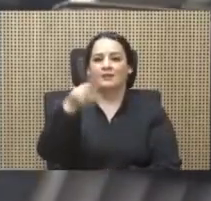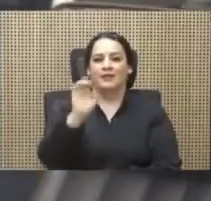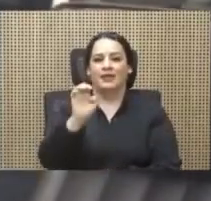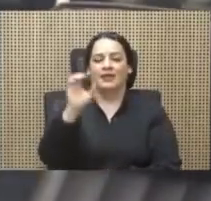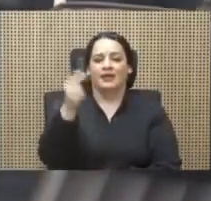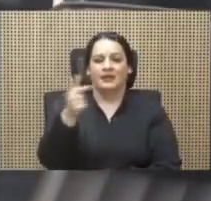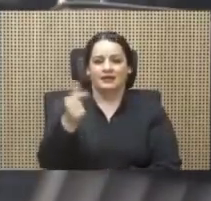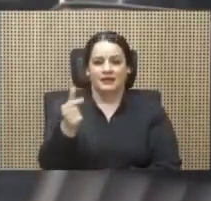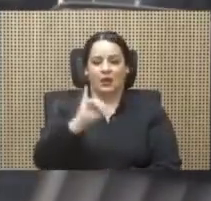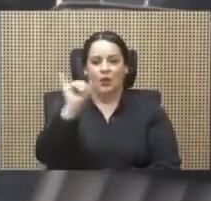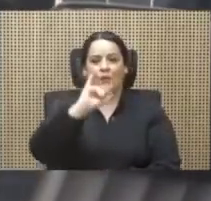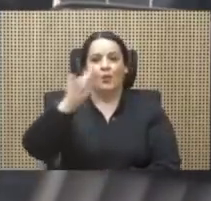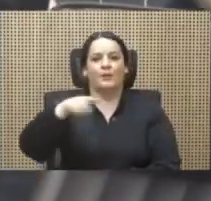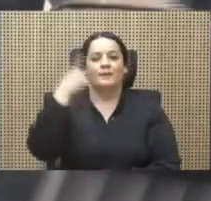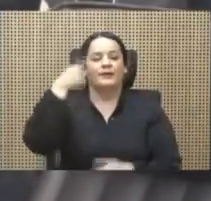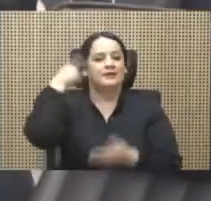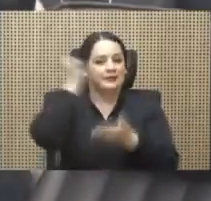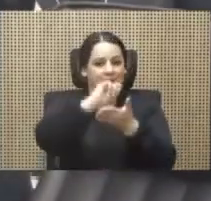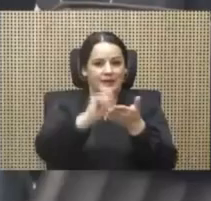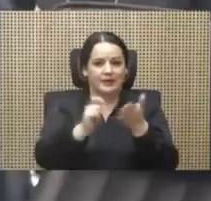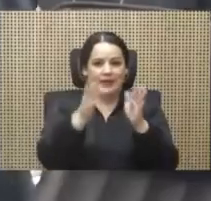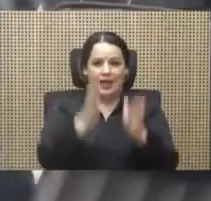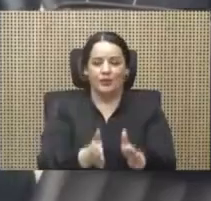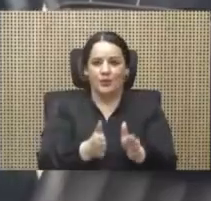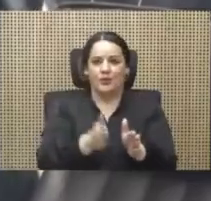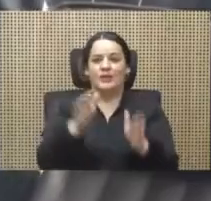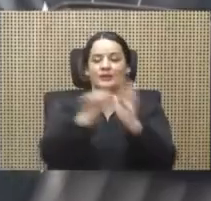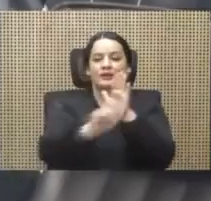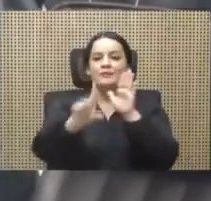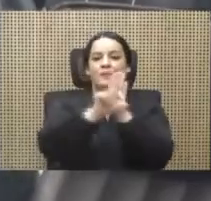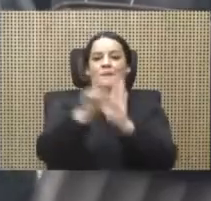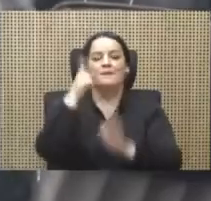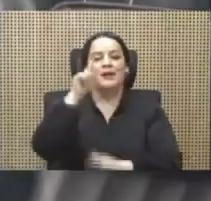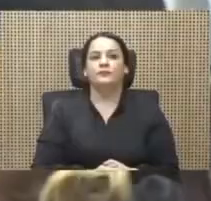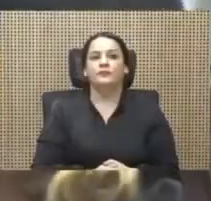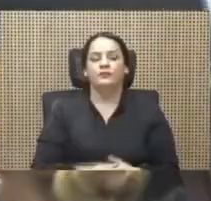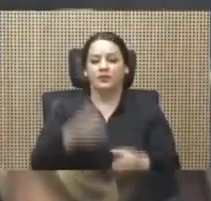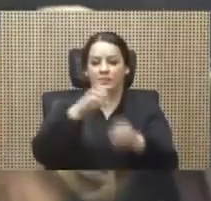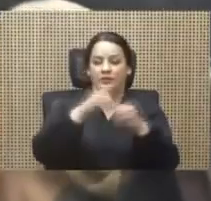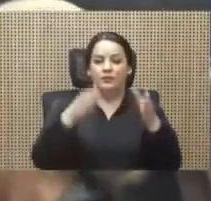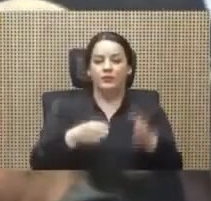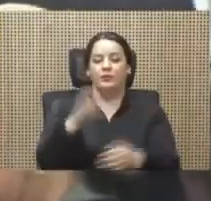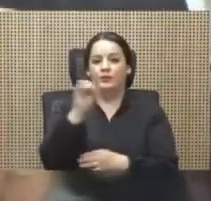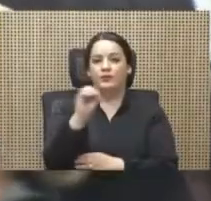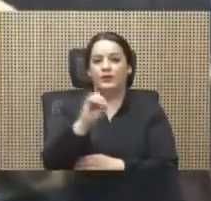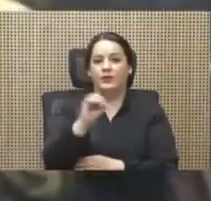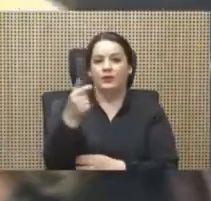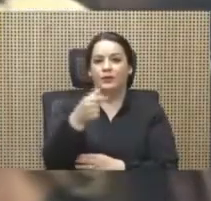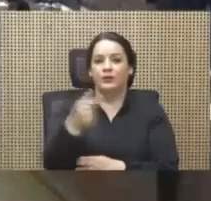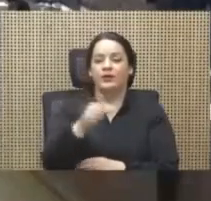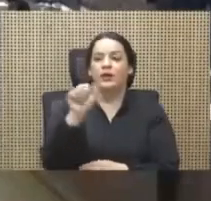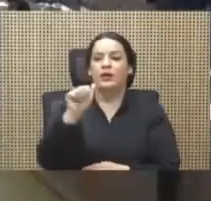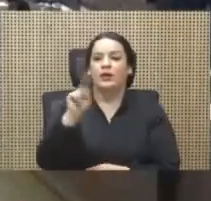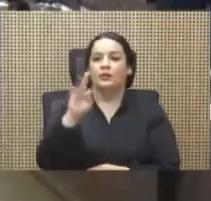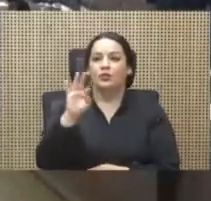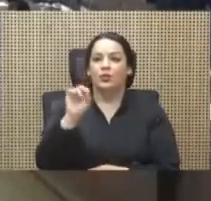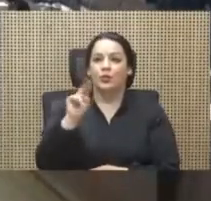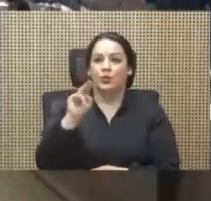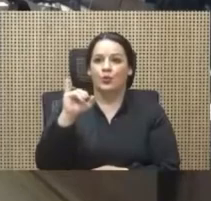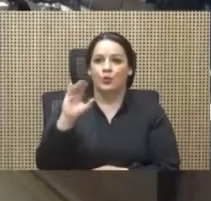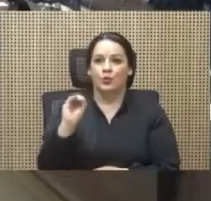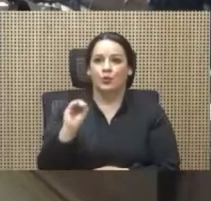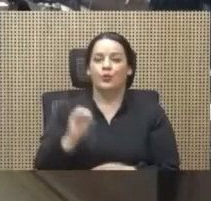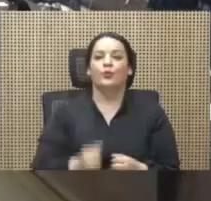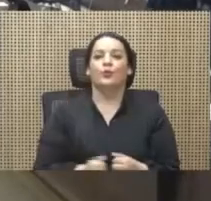secretario de la asamblea legislativa para la tercera legislatura 2024 2025